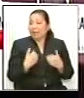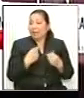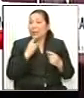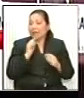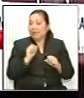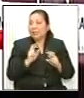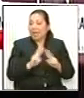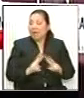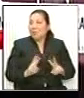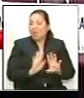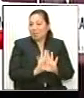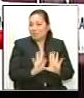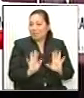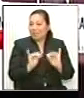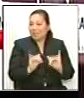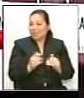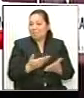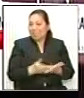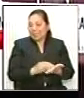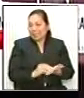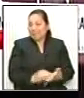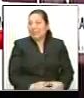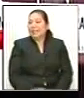evaluar. Nada más, presidente, lo dejo como inquietud. Gracias.